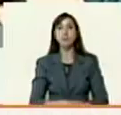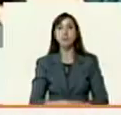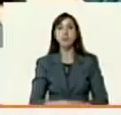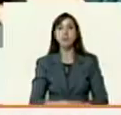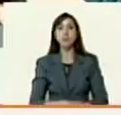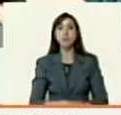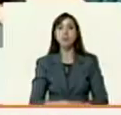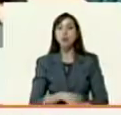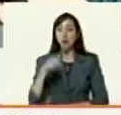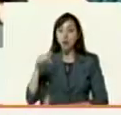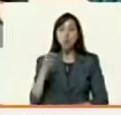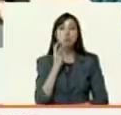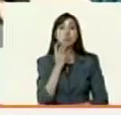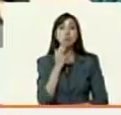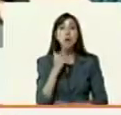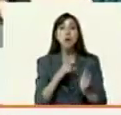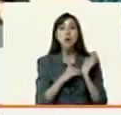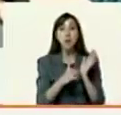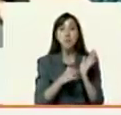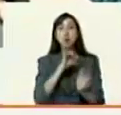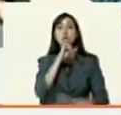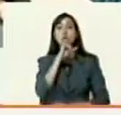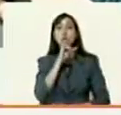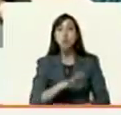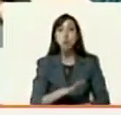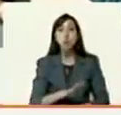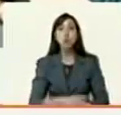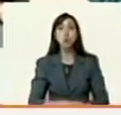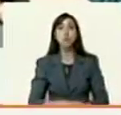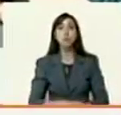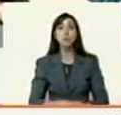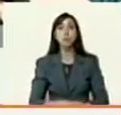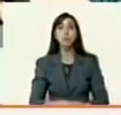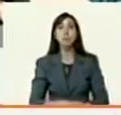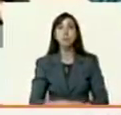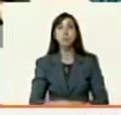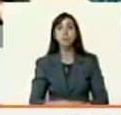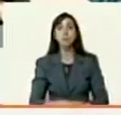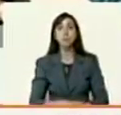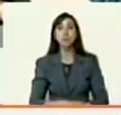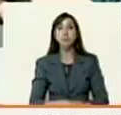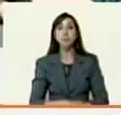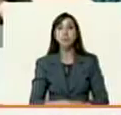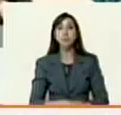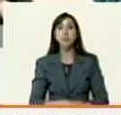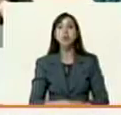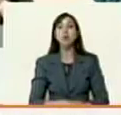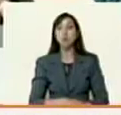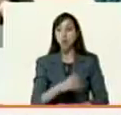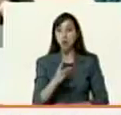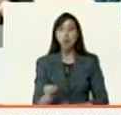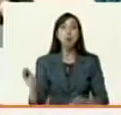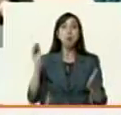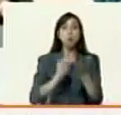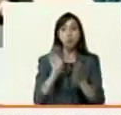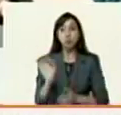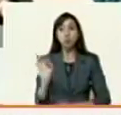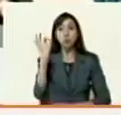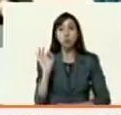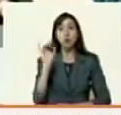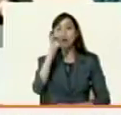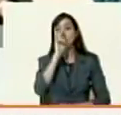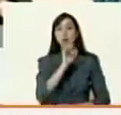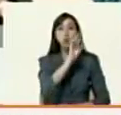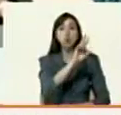lección histórica y aún hoy estamos viviendo la onda expansiva del referéndum que ratificó el comandante Chávez en el año